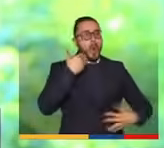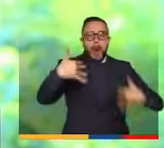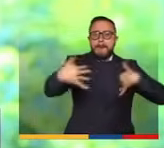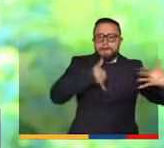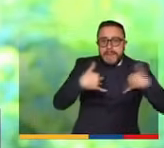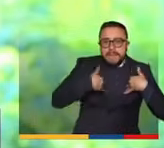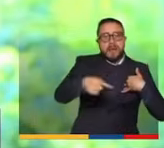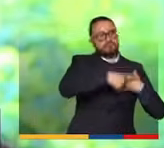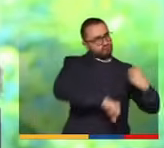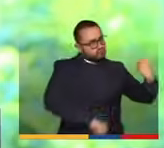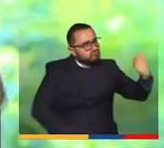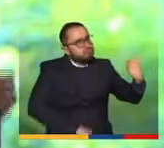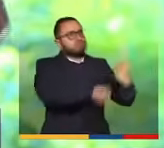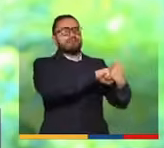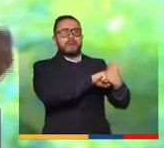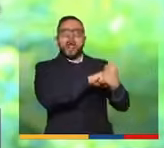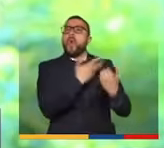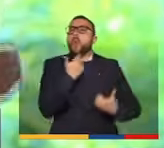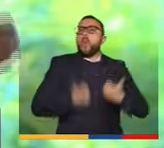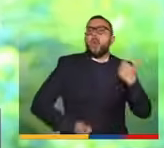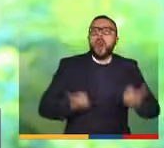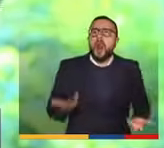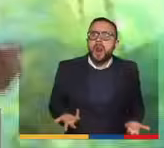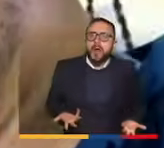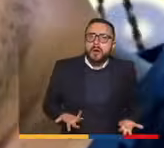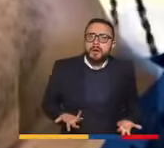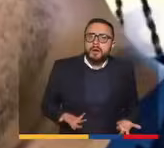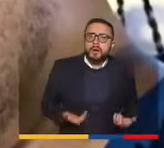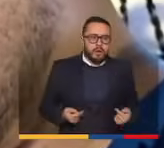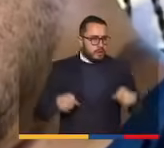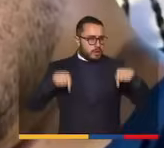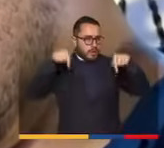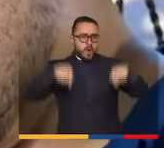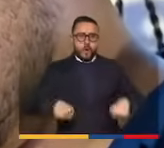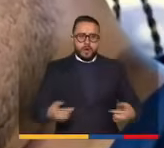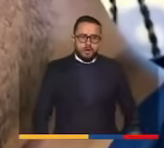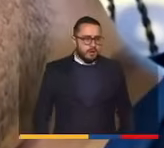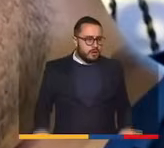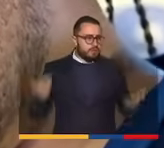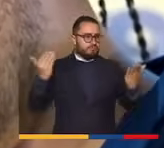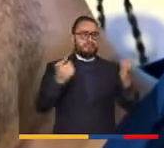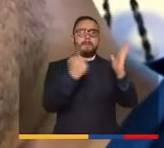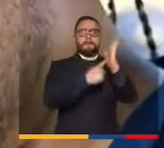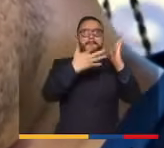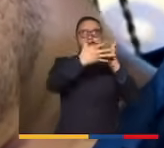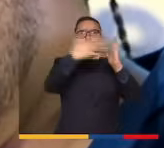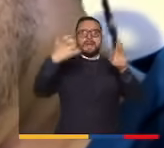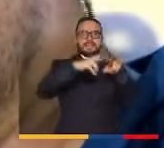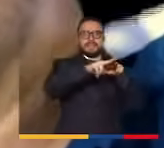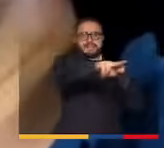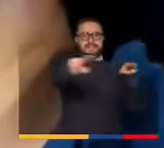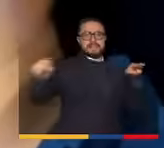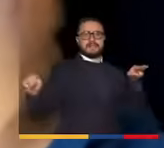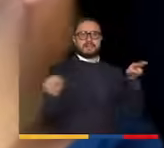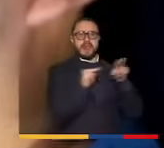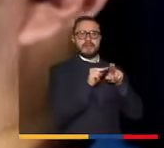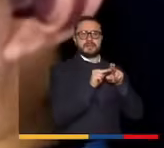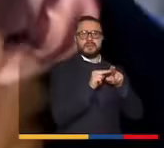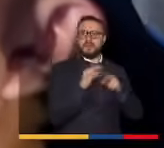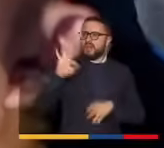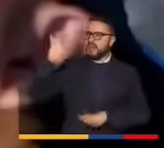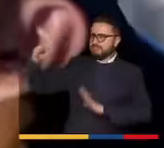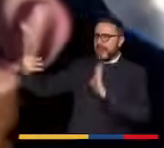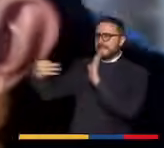víctimas. ¿Por qué razón aquí estamos entregando 1.500 hectáreas y no 3.000, que es lo que